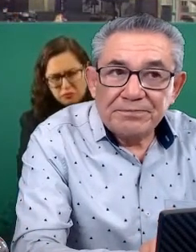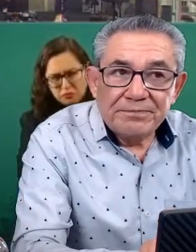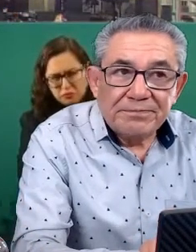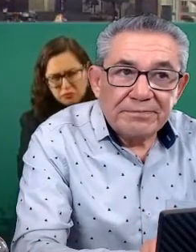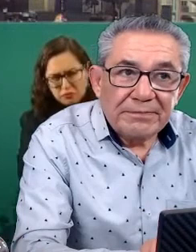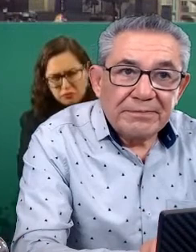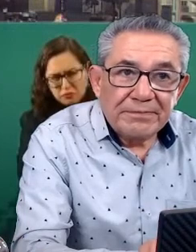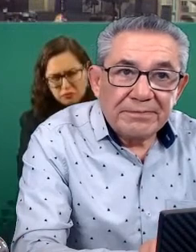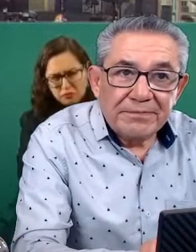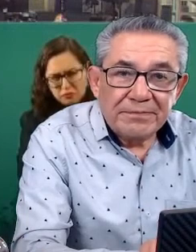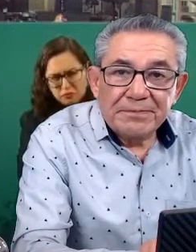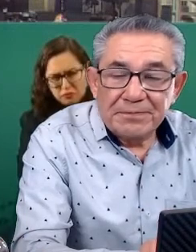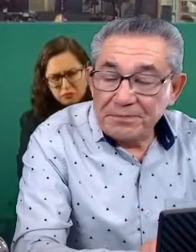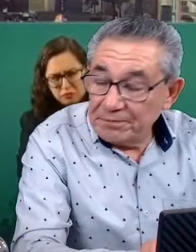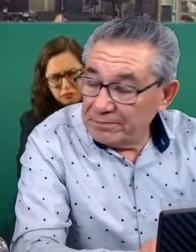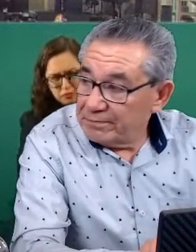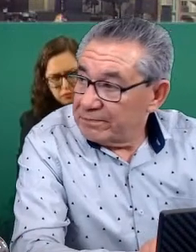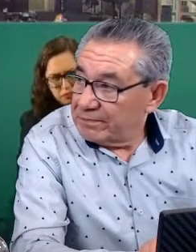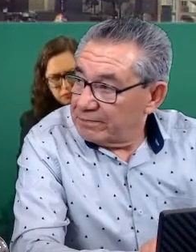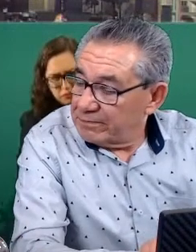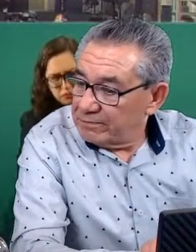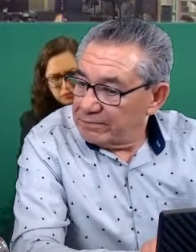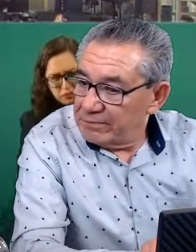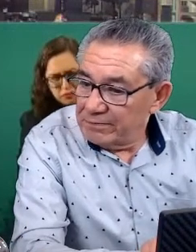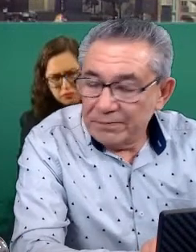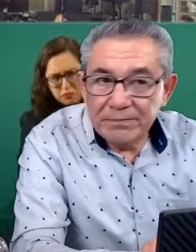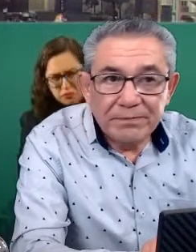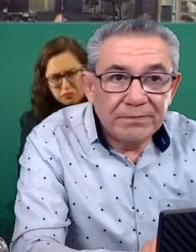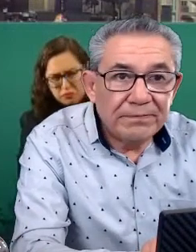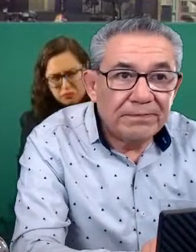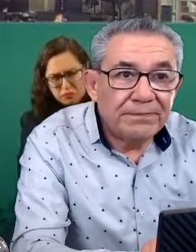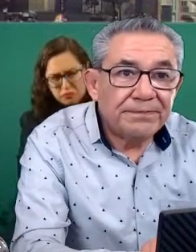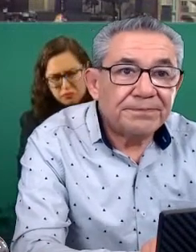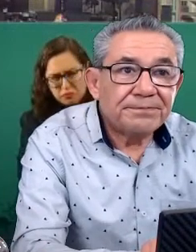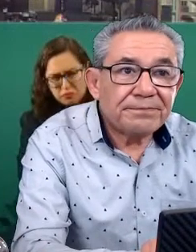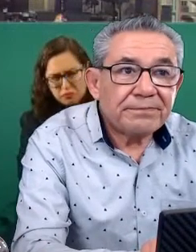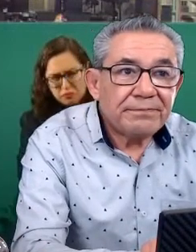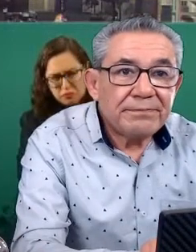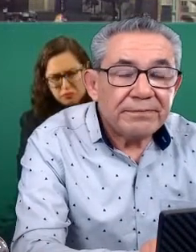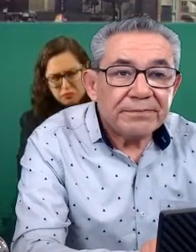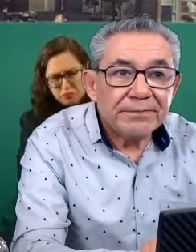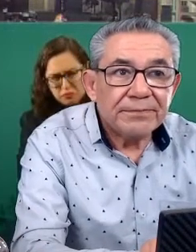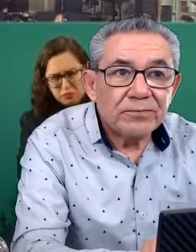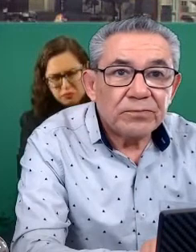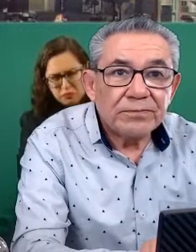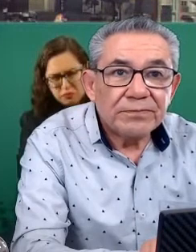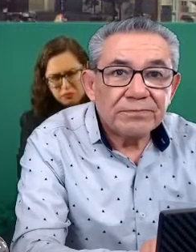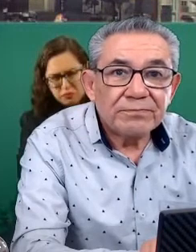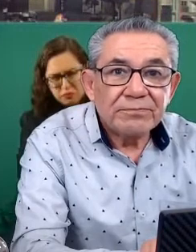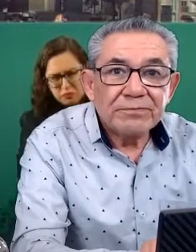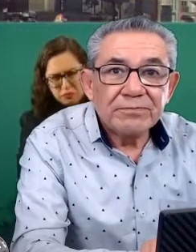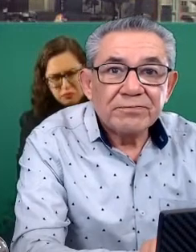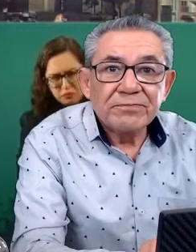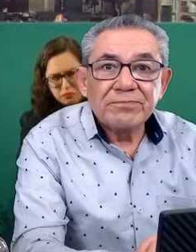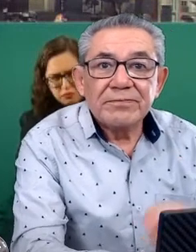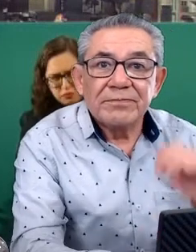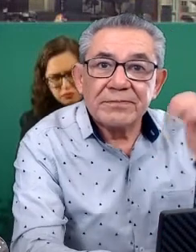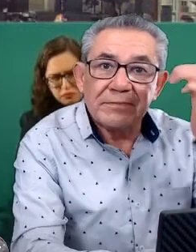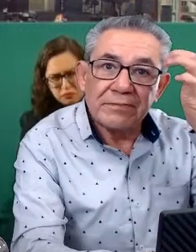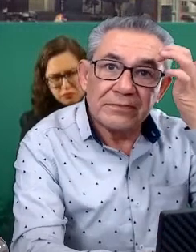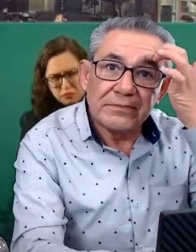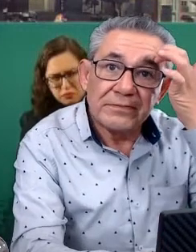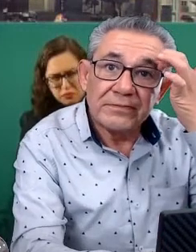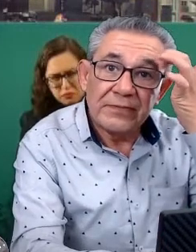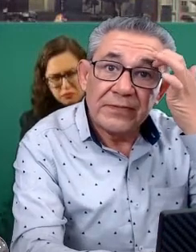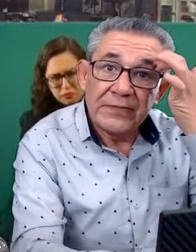lo siguiente ahí. ¿Pero qué te pareció sobre la situación del señor Cabeza de Vaca que viene y se victimiza como lo vimos el